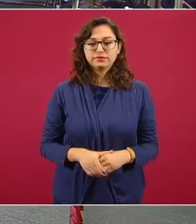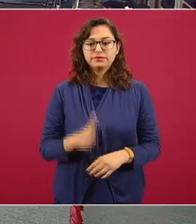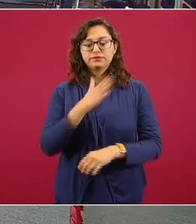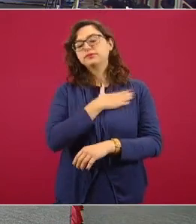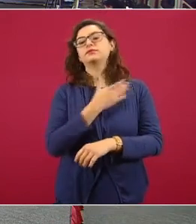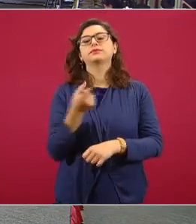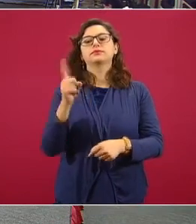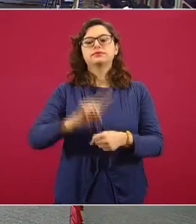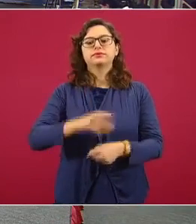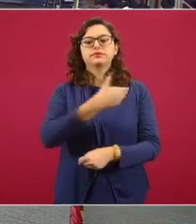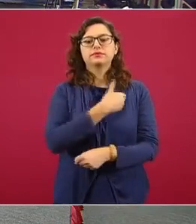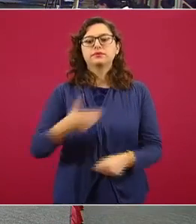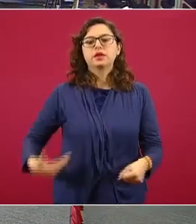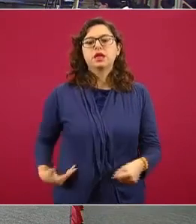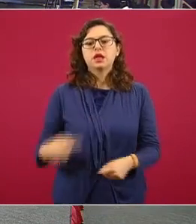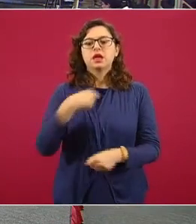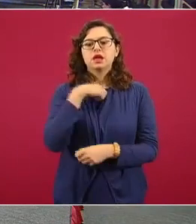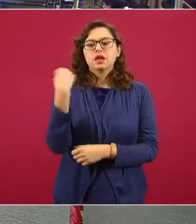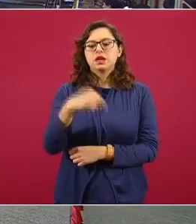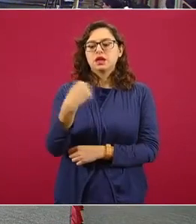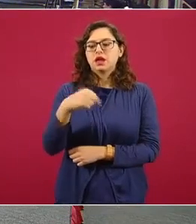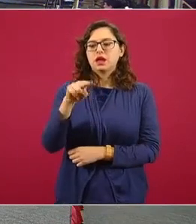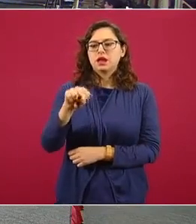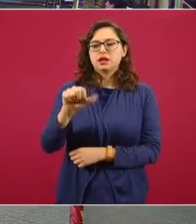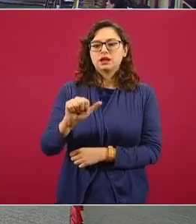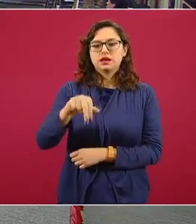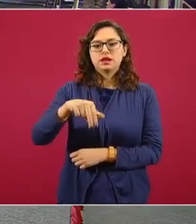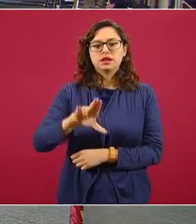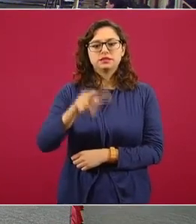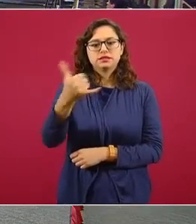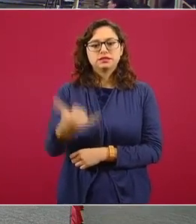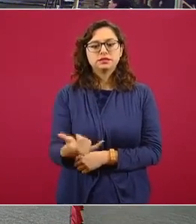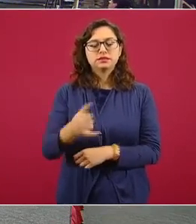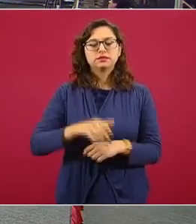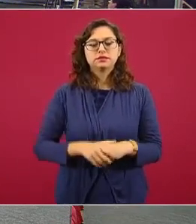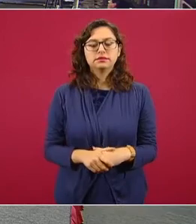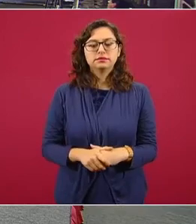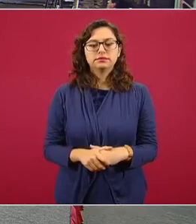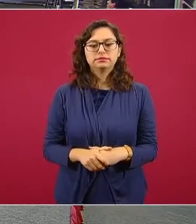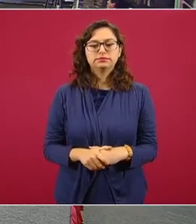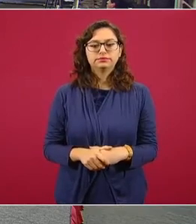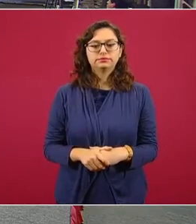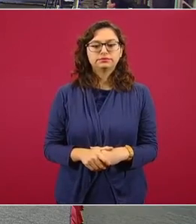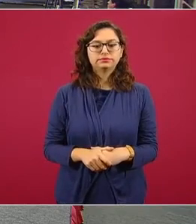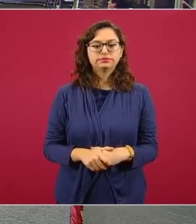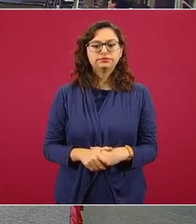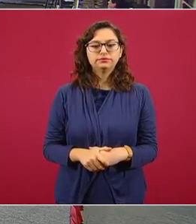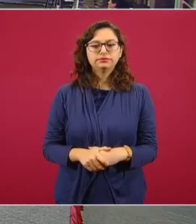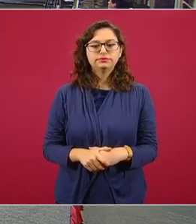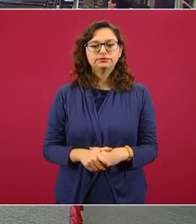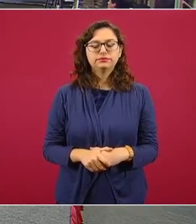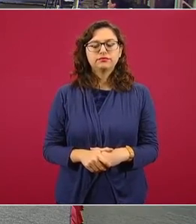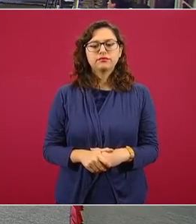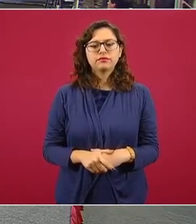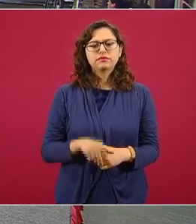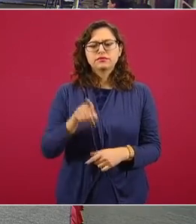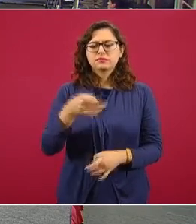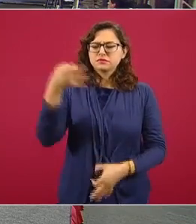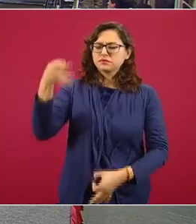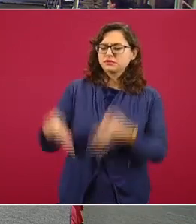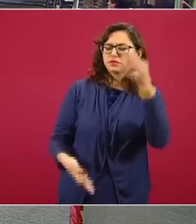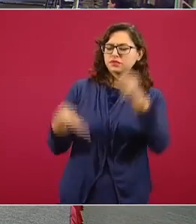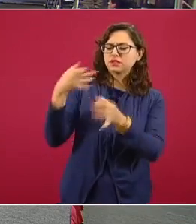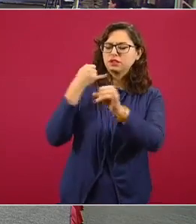Buenos días, presidente. Nancy Flores, de la revista Contralínea. Presidente, la Corte Penal Internacional lleva 9 años analizando